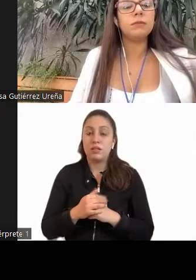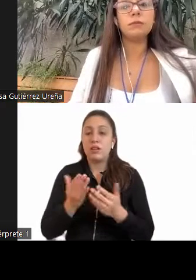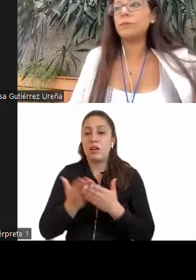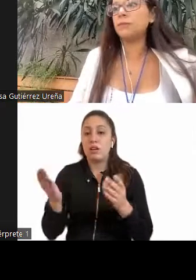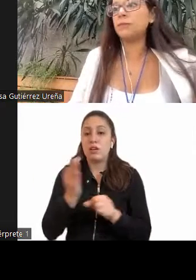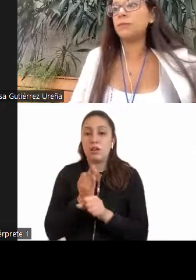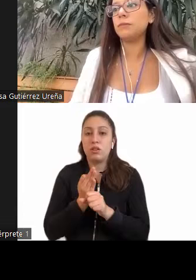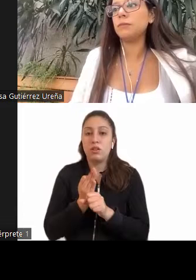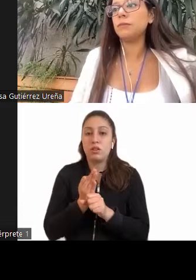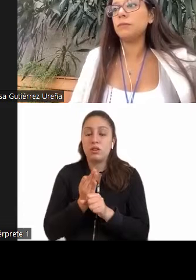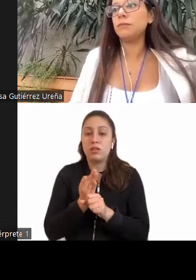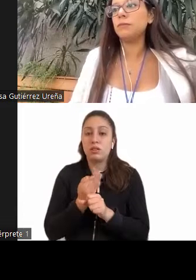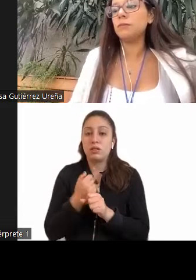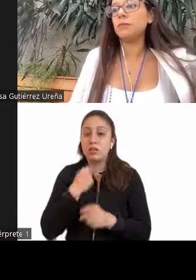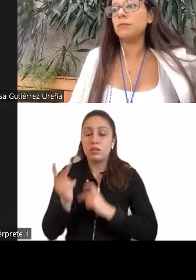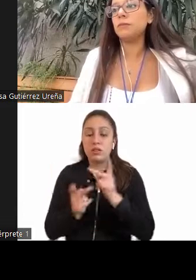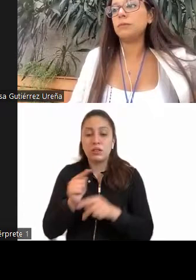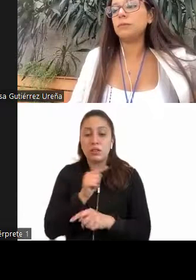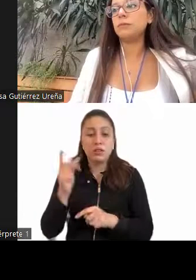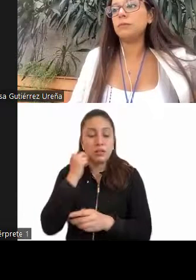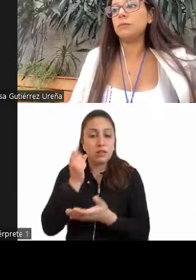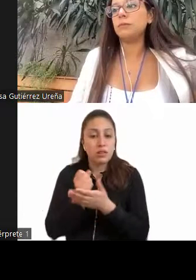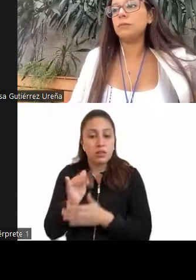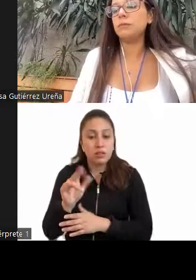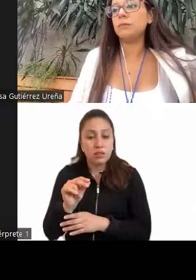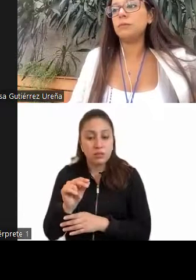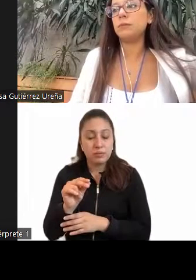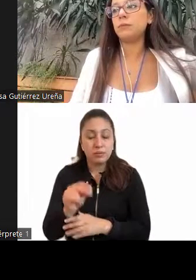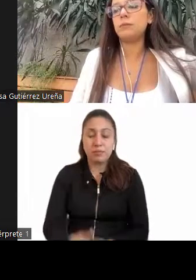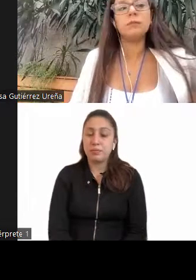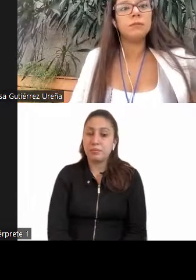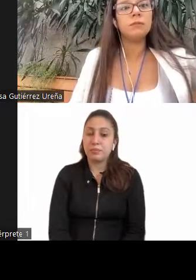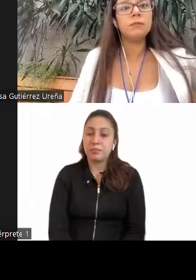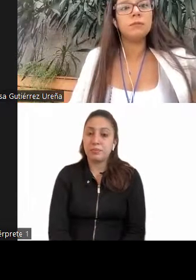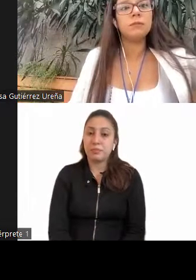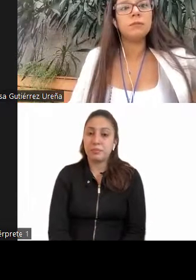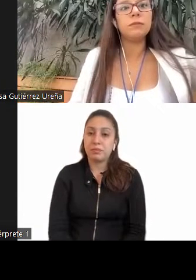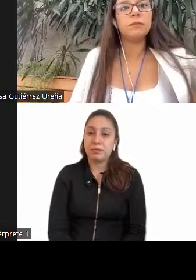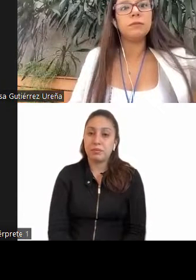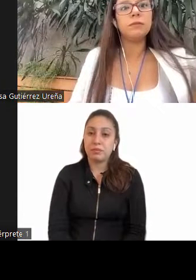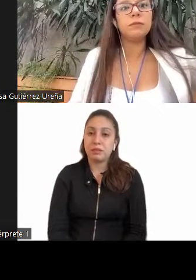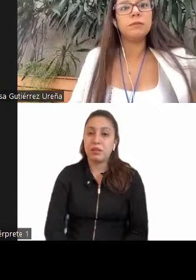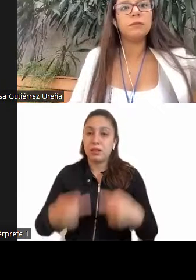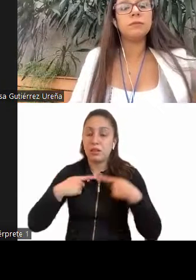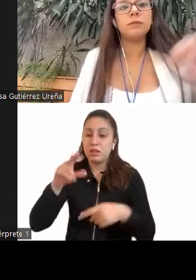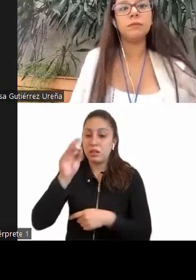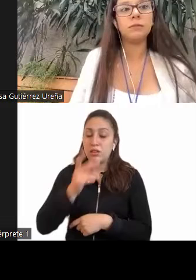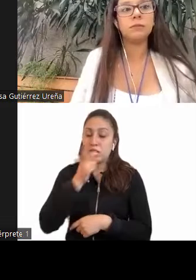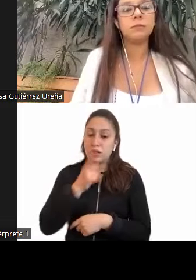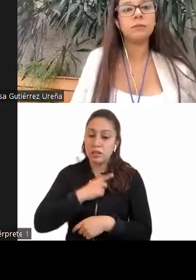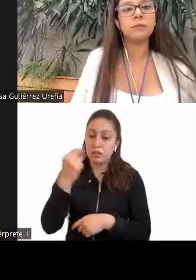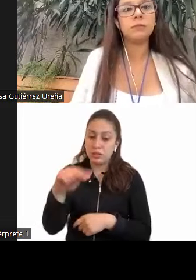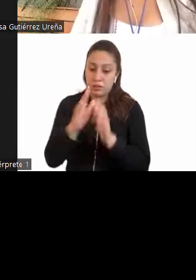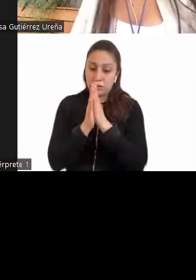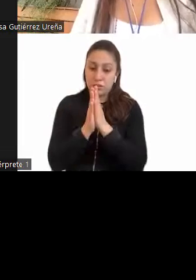consideración para la aprobación del acta referida. Los que estén en contra, a favor de manifestarlo de viva